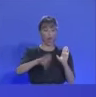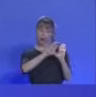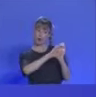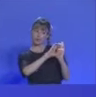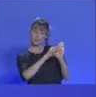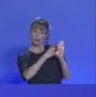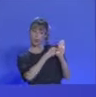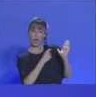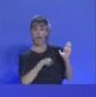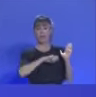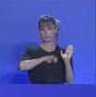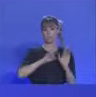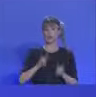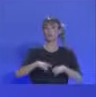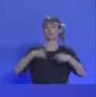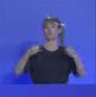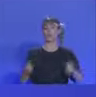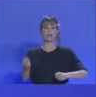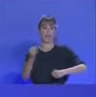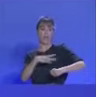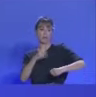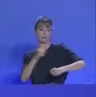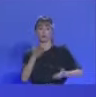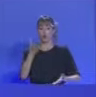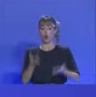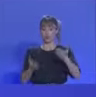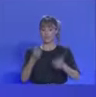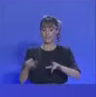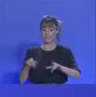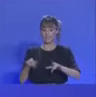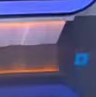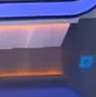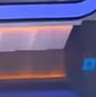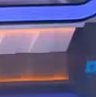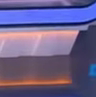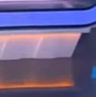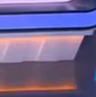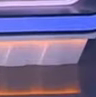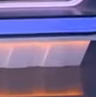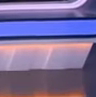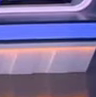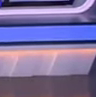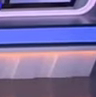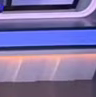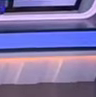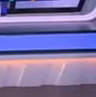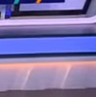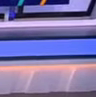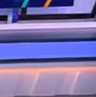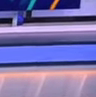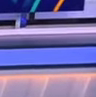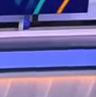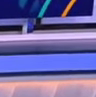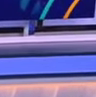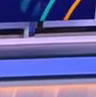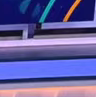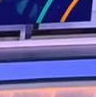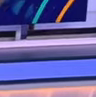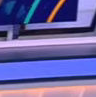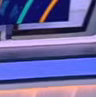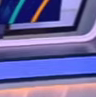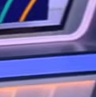Constitución española, que es el Fondo de Compensación Interterritorial. Es decir, que el Estado muy